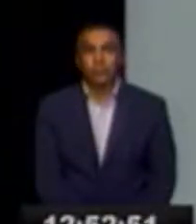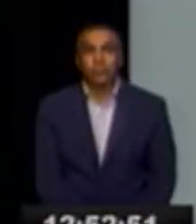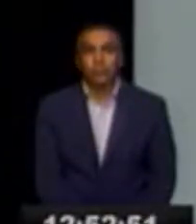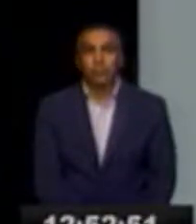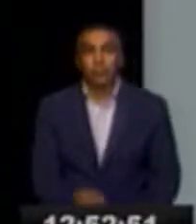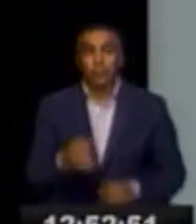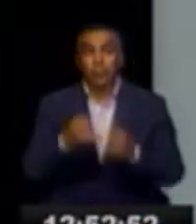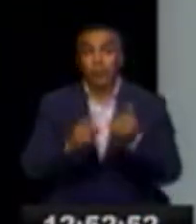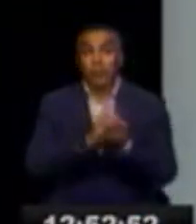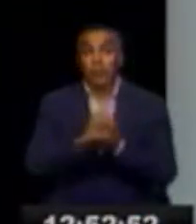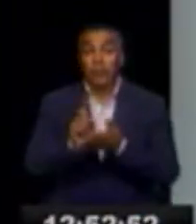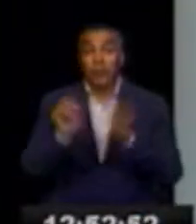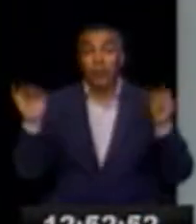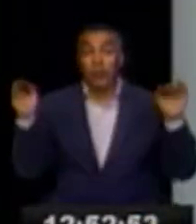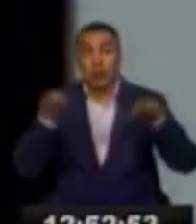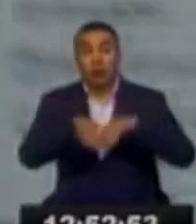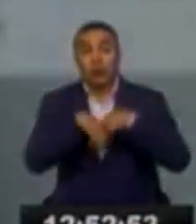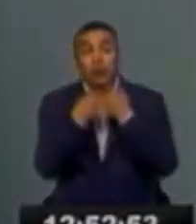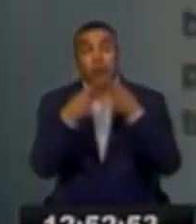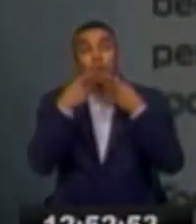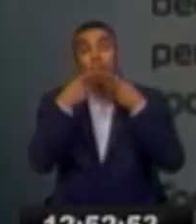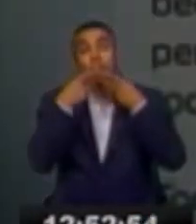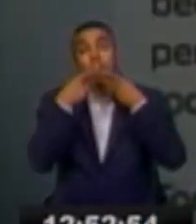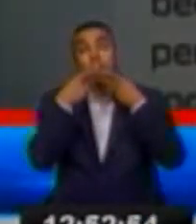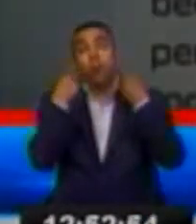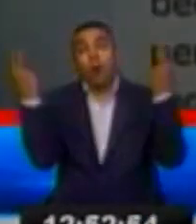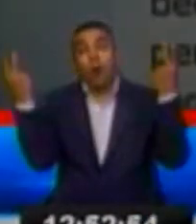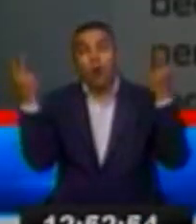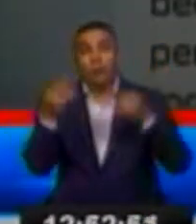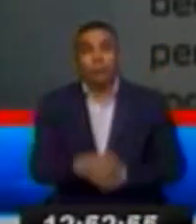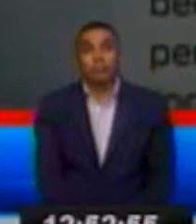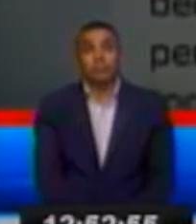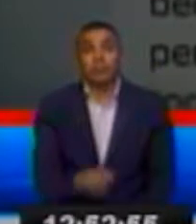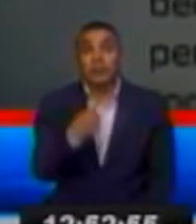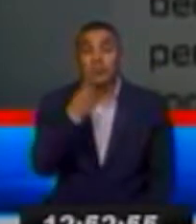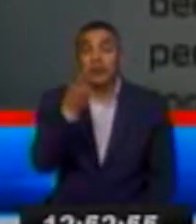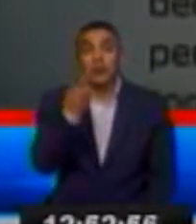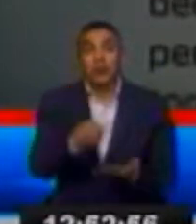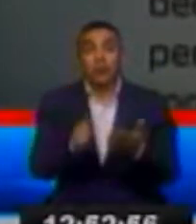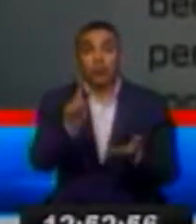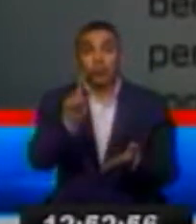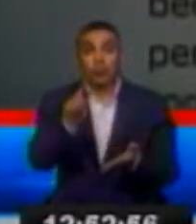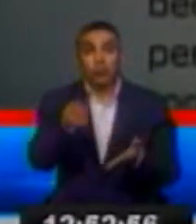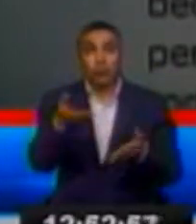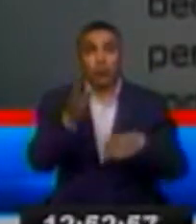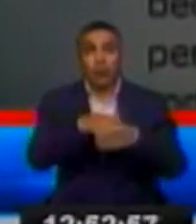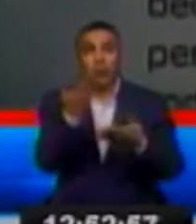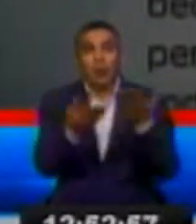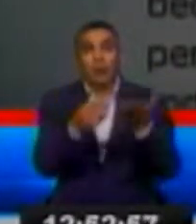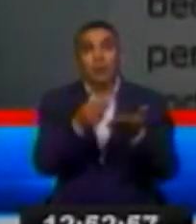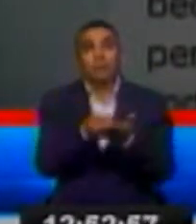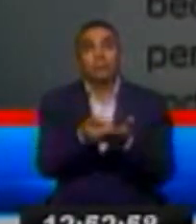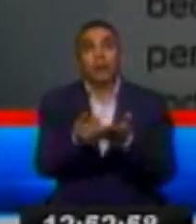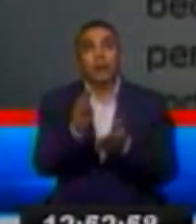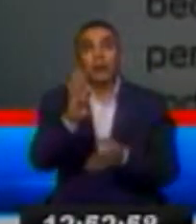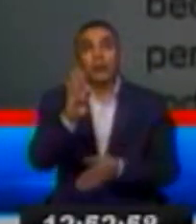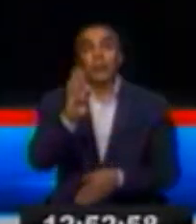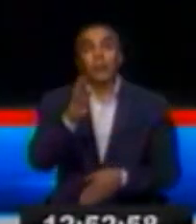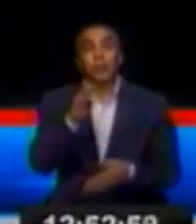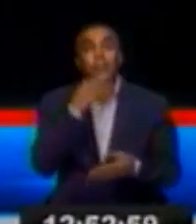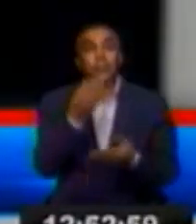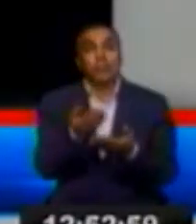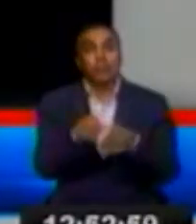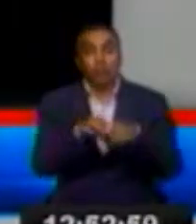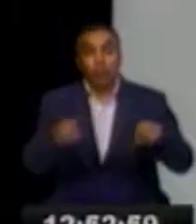Durante el fin de semana en redes sociales circularon publicaciones como esta, en la que se difunde un documento sobre la supuesta eliminación de becas para cuarto nivel.